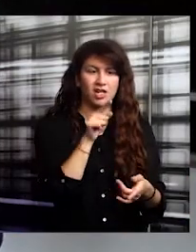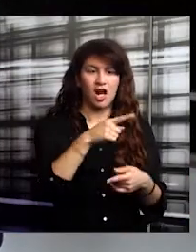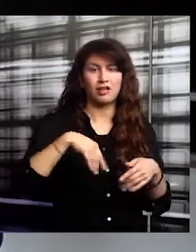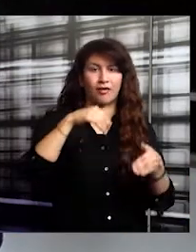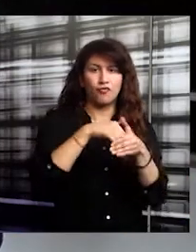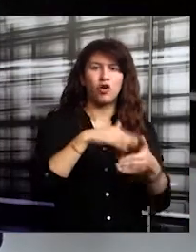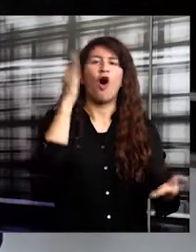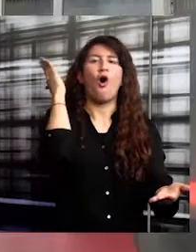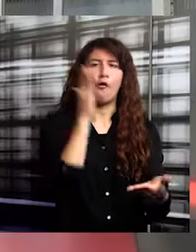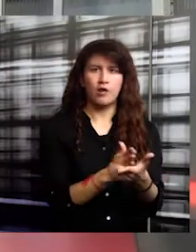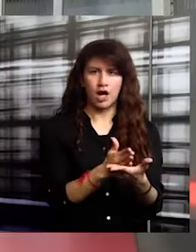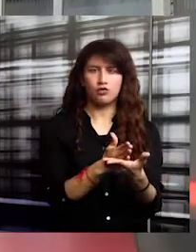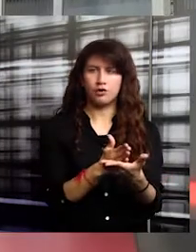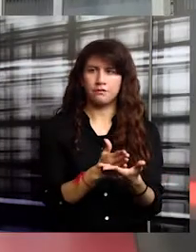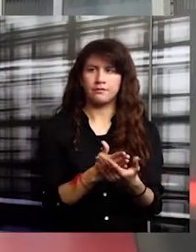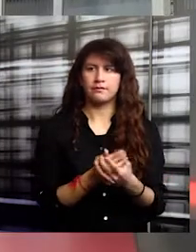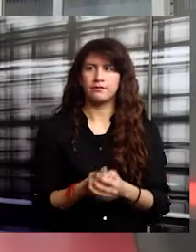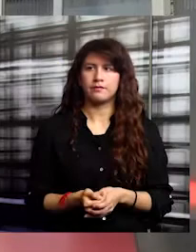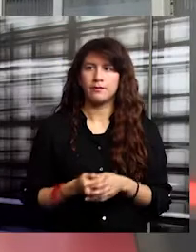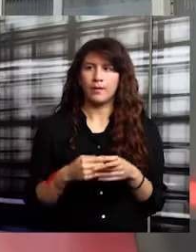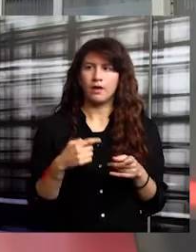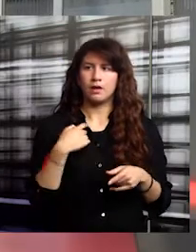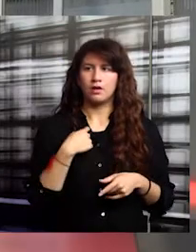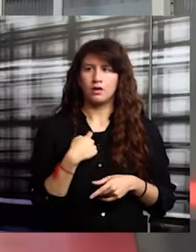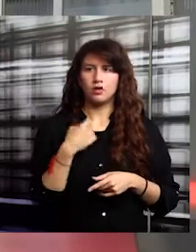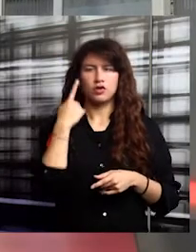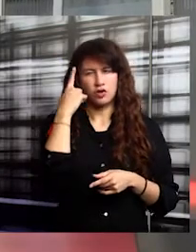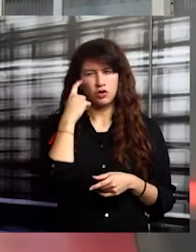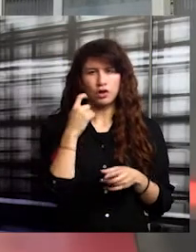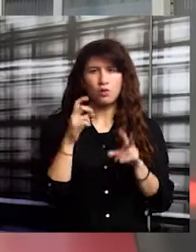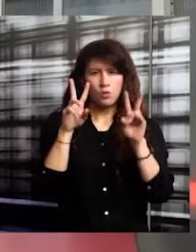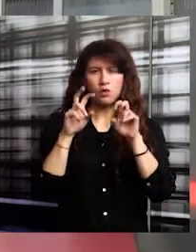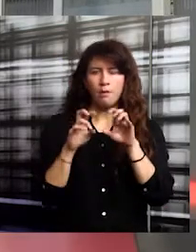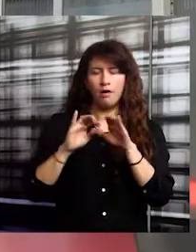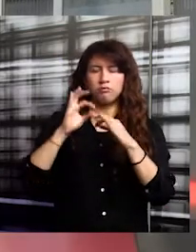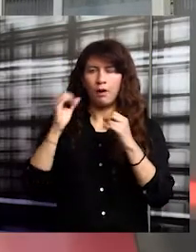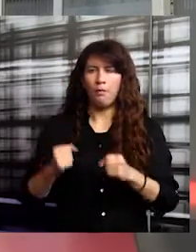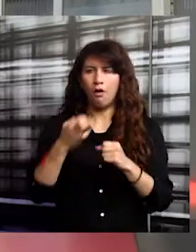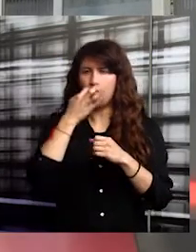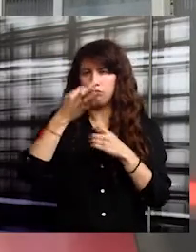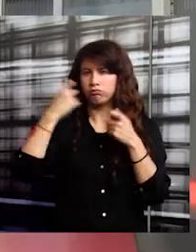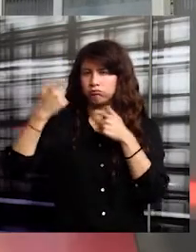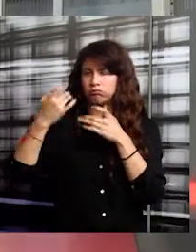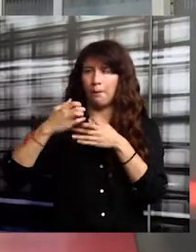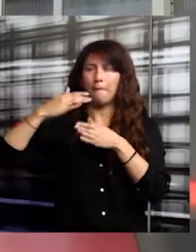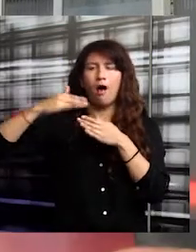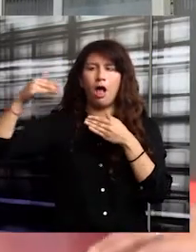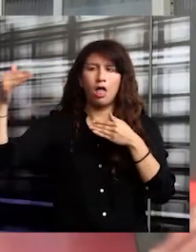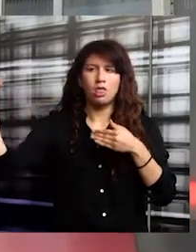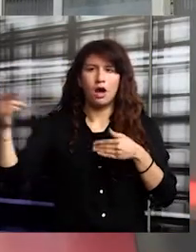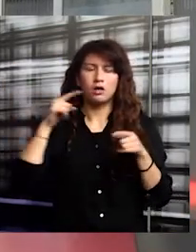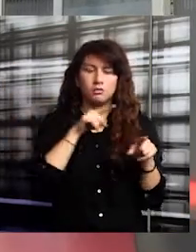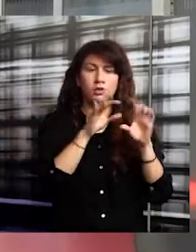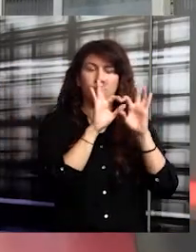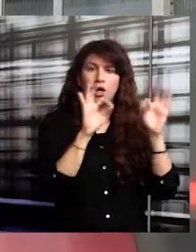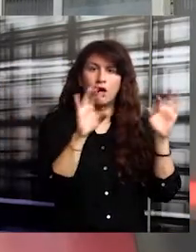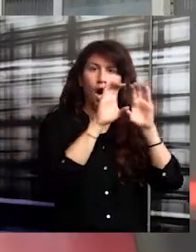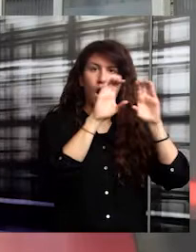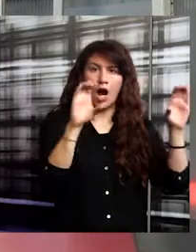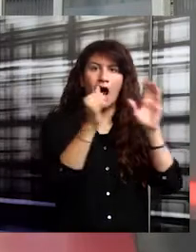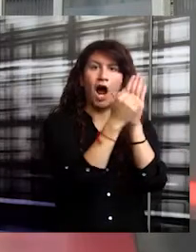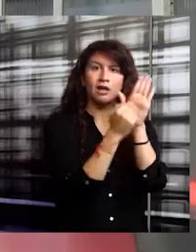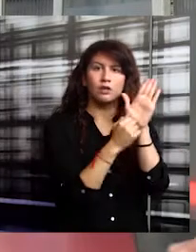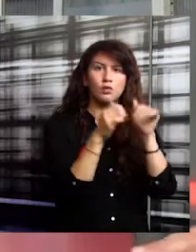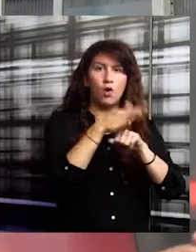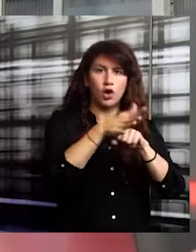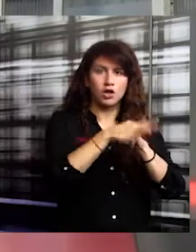ahí hay un tema que podemos discutir más adelante, pero en general el artículo 15, lo que dice relación con las votaciones en general, señala que son voluntarias.